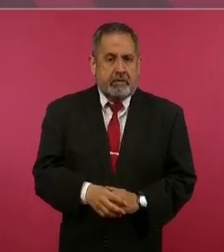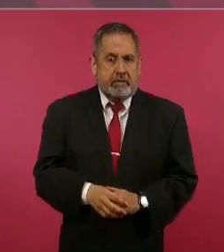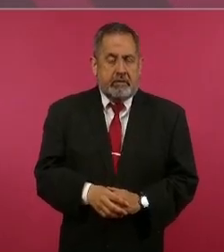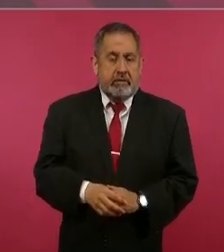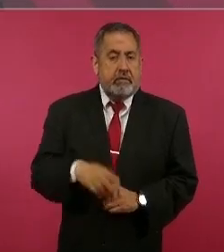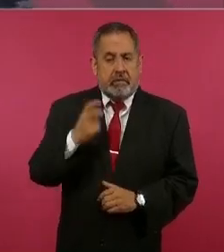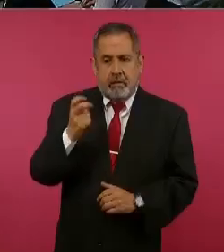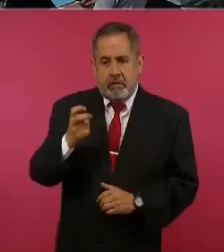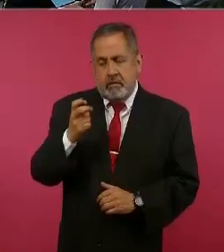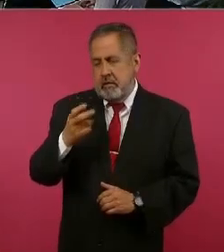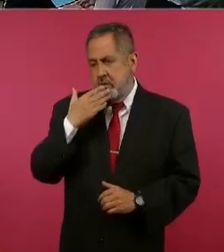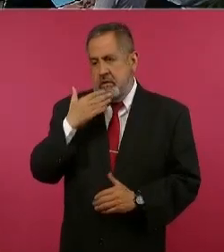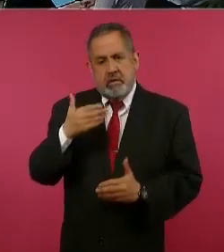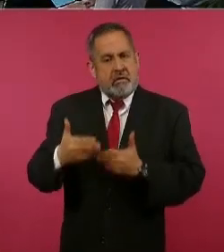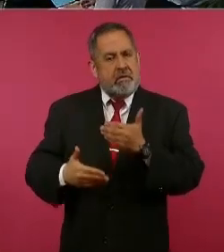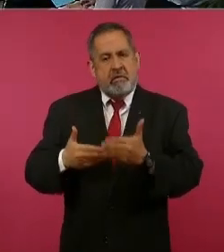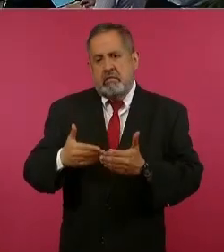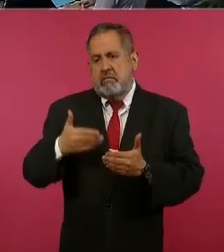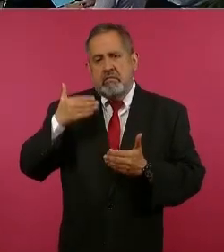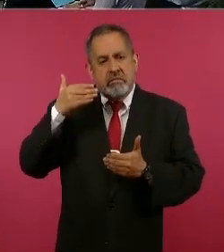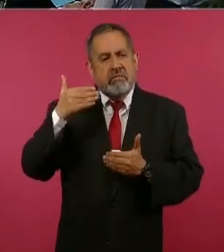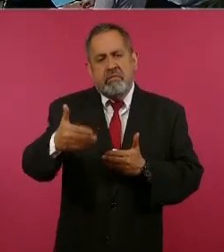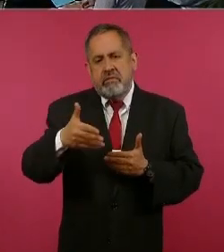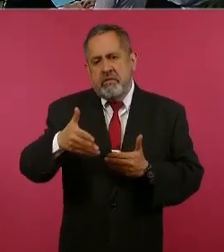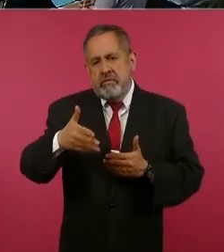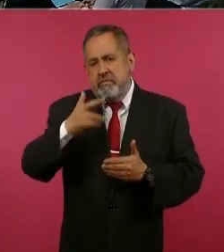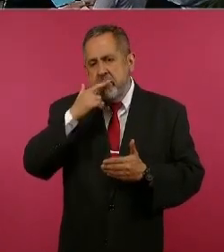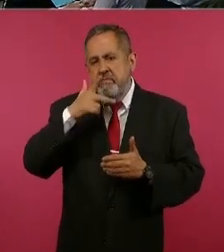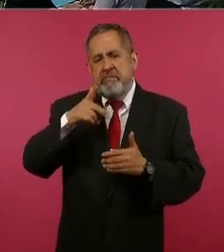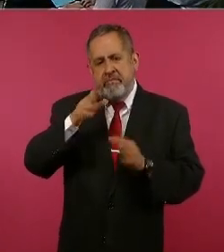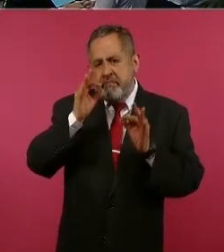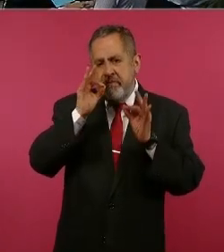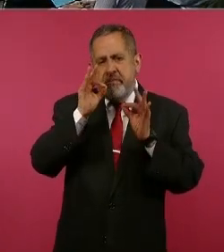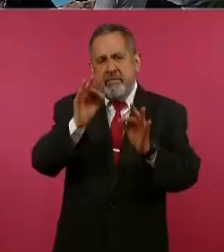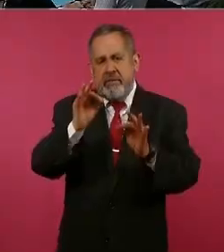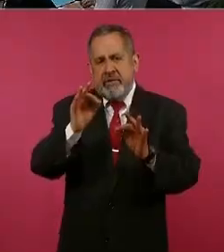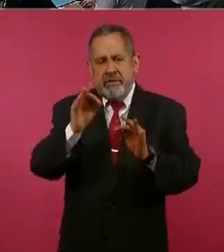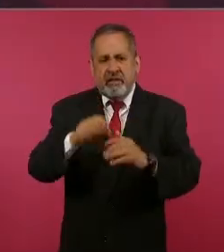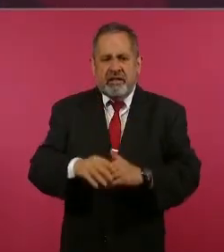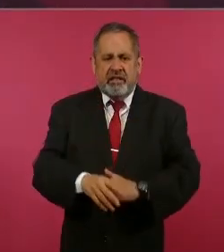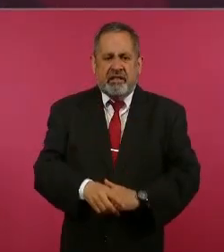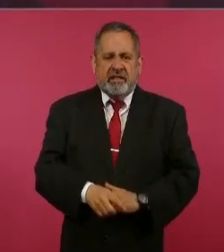Entonces, eso es un gran avance.